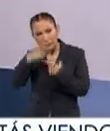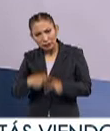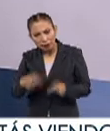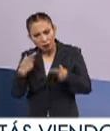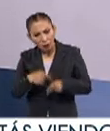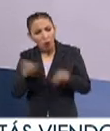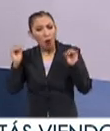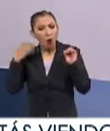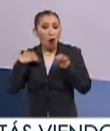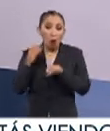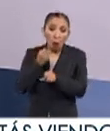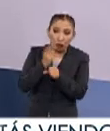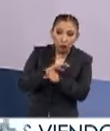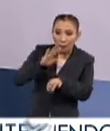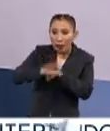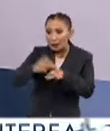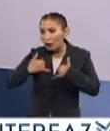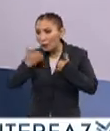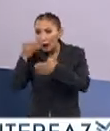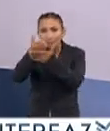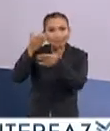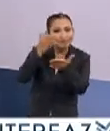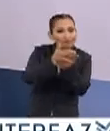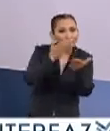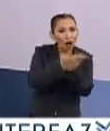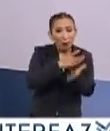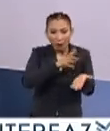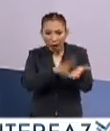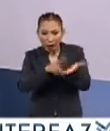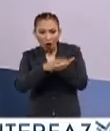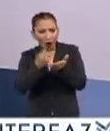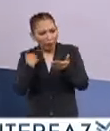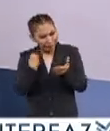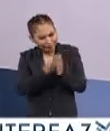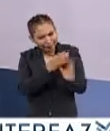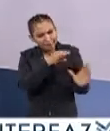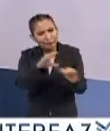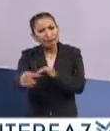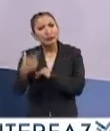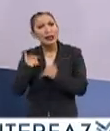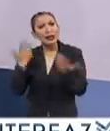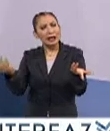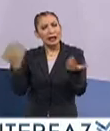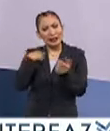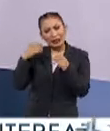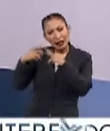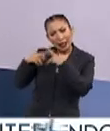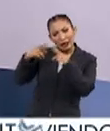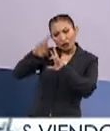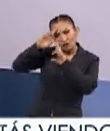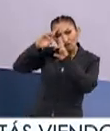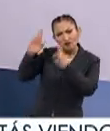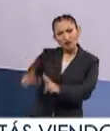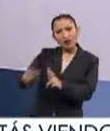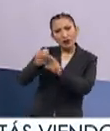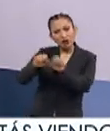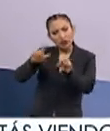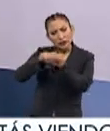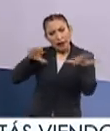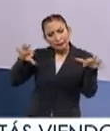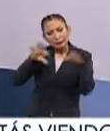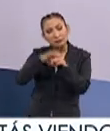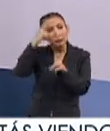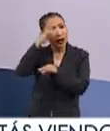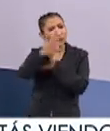población, ampliar oportunidades a los jóvenes, vigorizar los valores cívicos y laicos que fortalecen las relaciones en las sociedades,